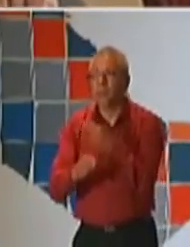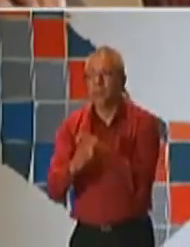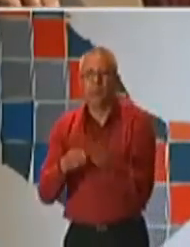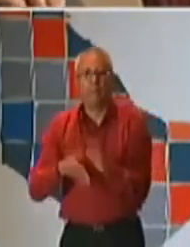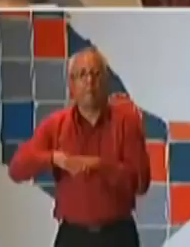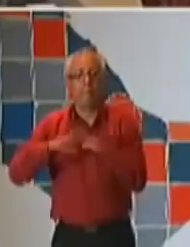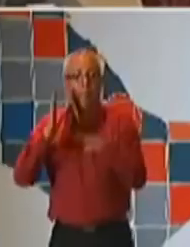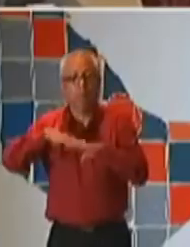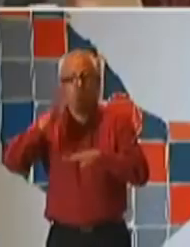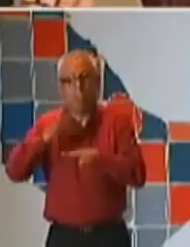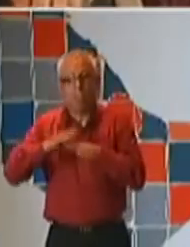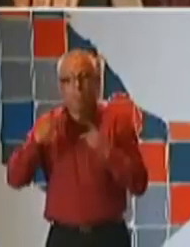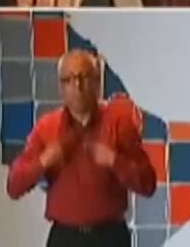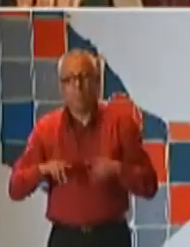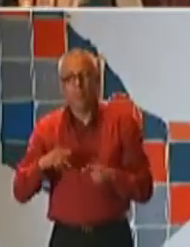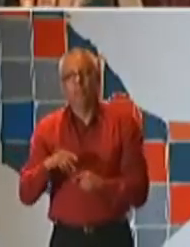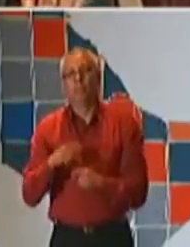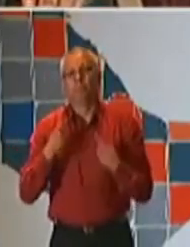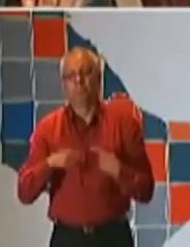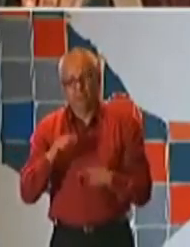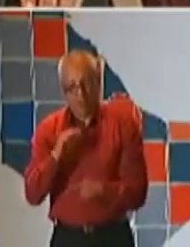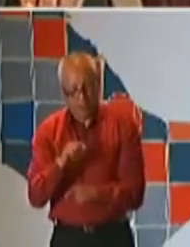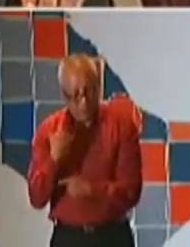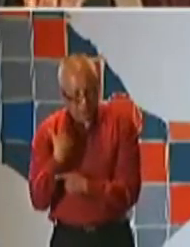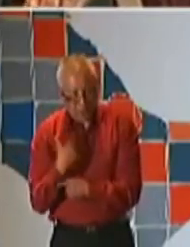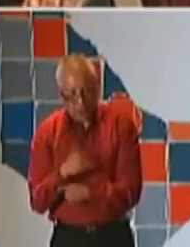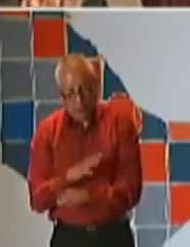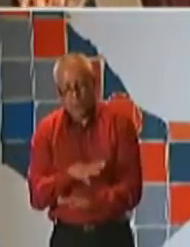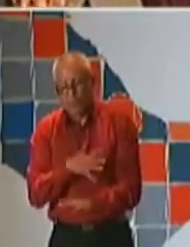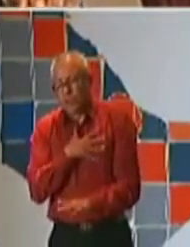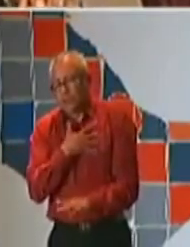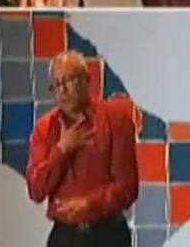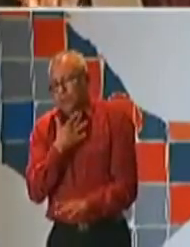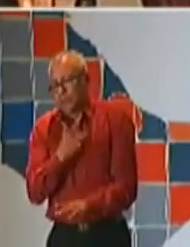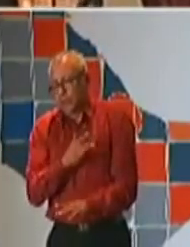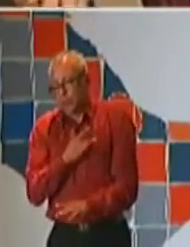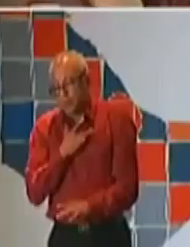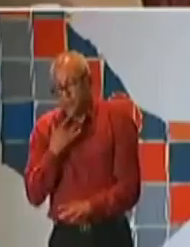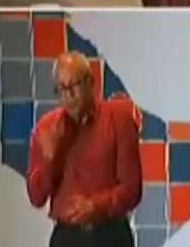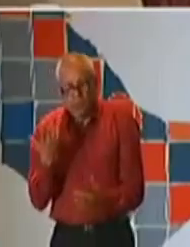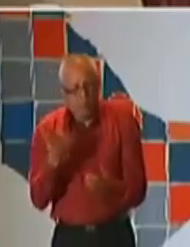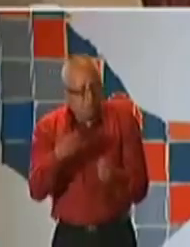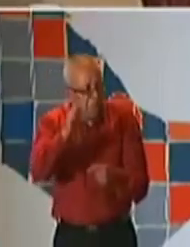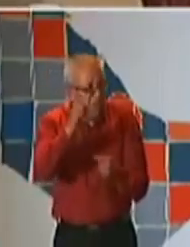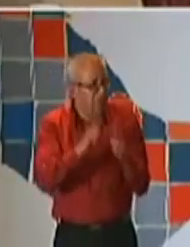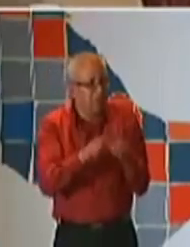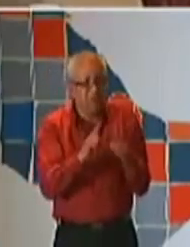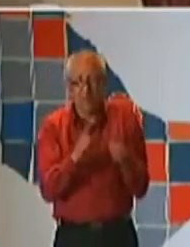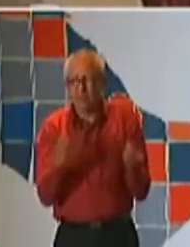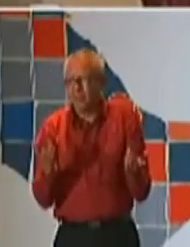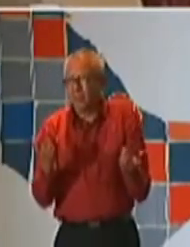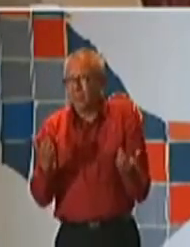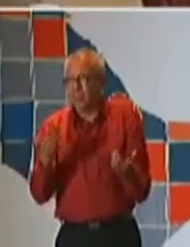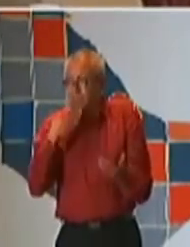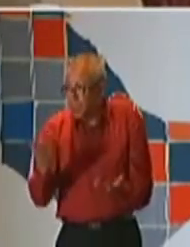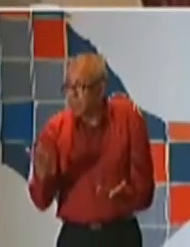angustia más Universal de todas las angustias quién está salvo quién está